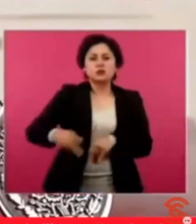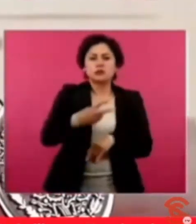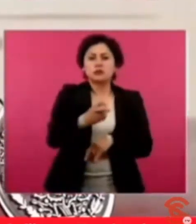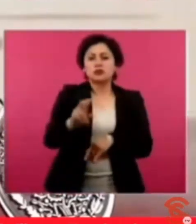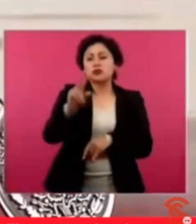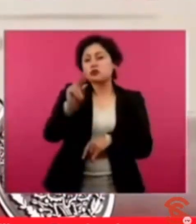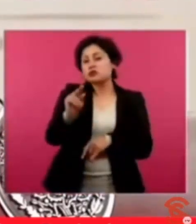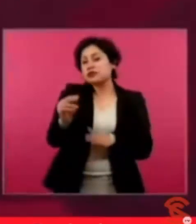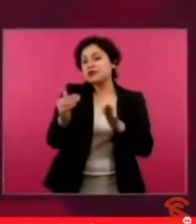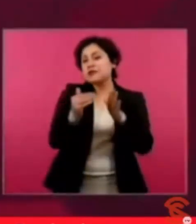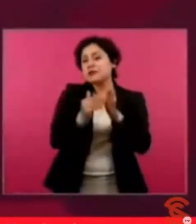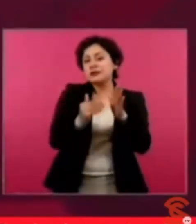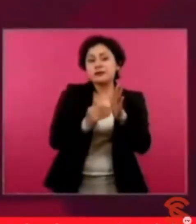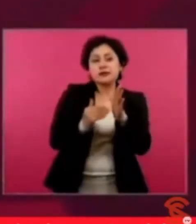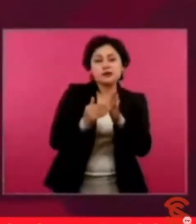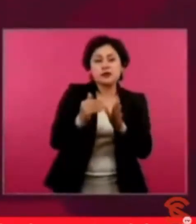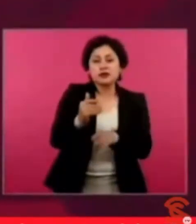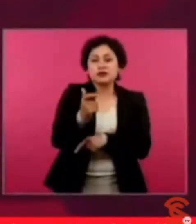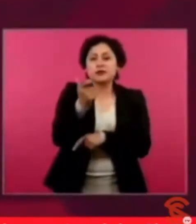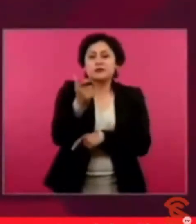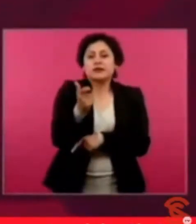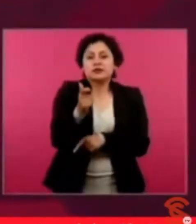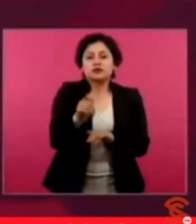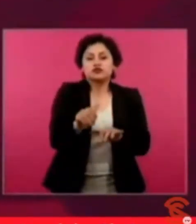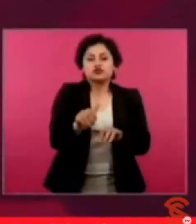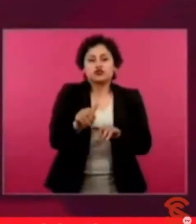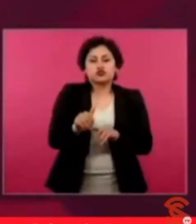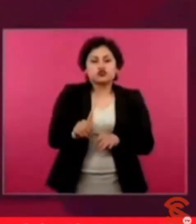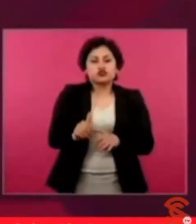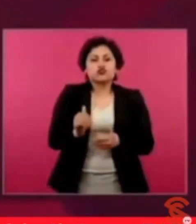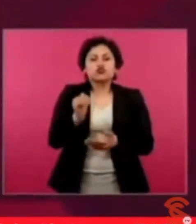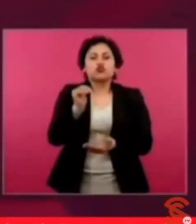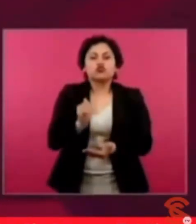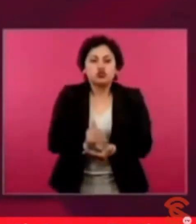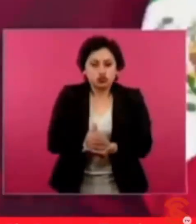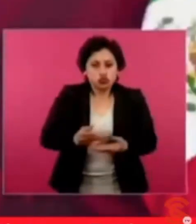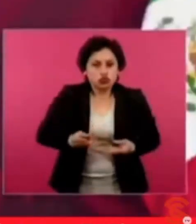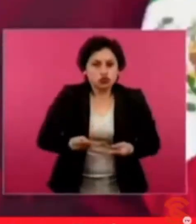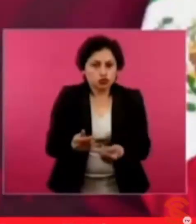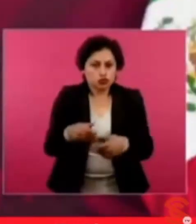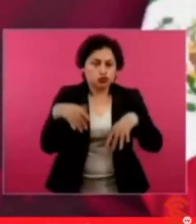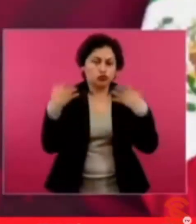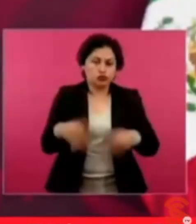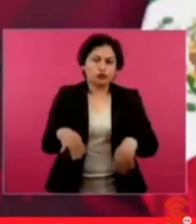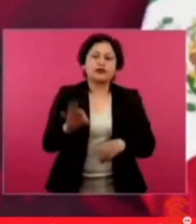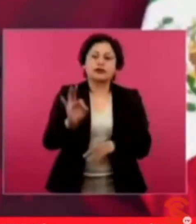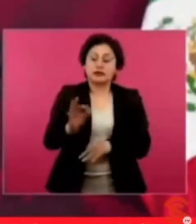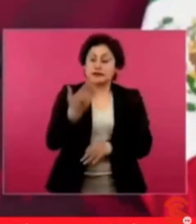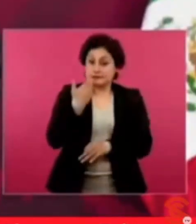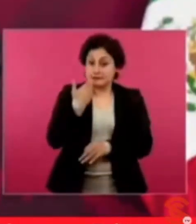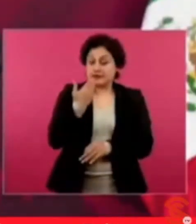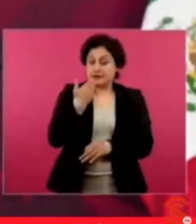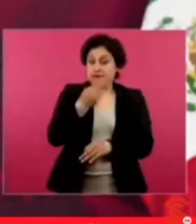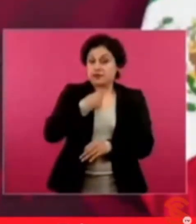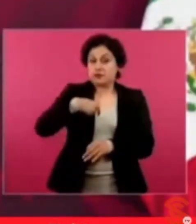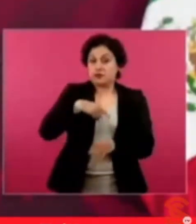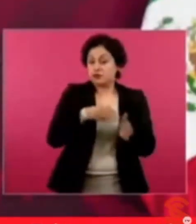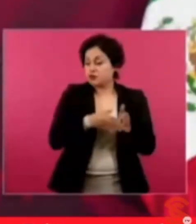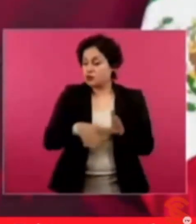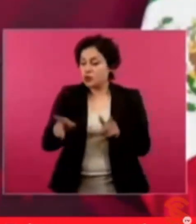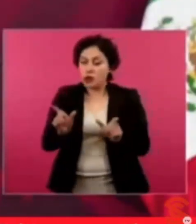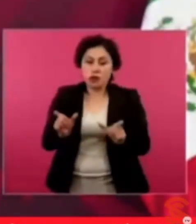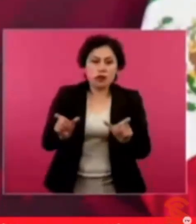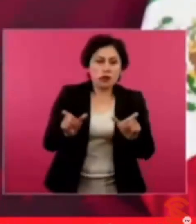280,000 millones de pesos. Es lo que hemos ahorrado por el combate al